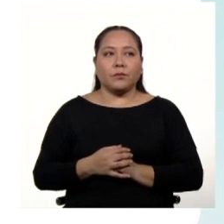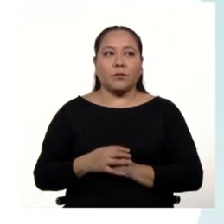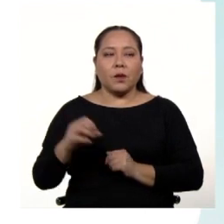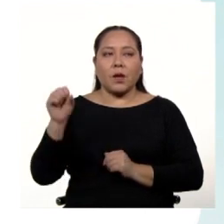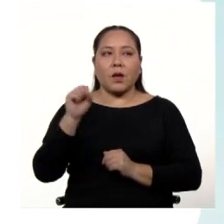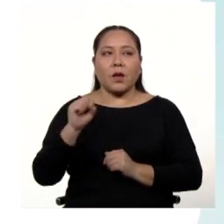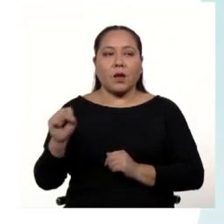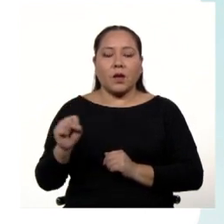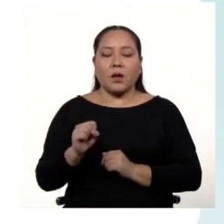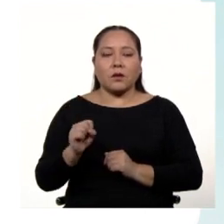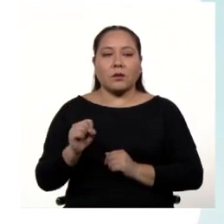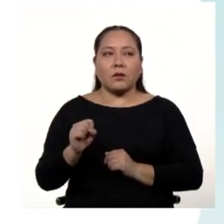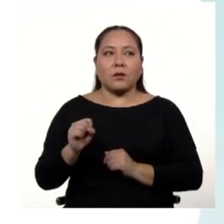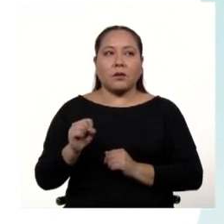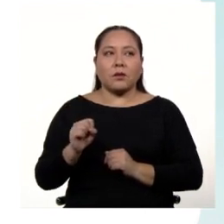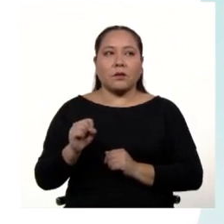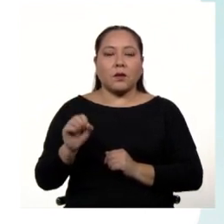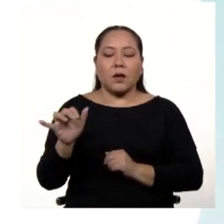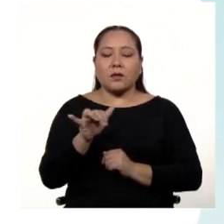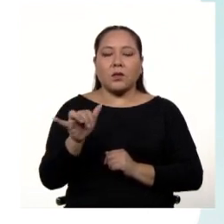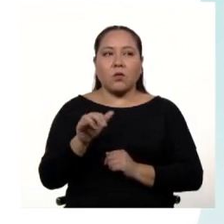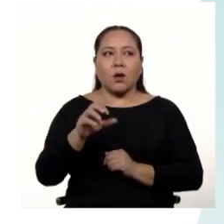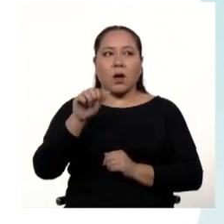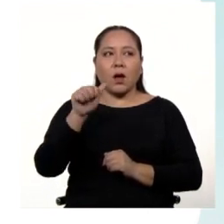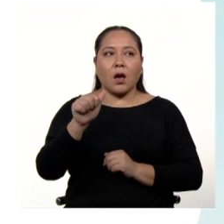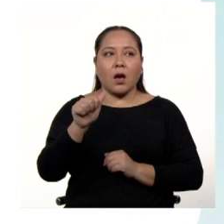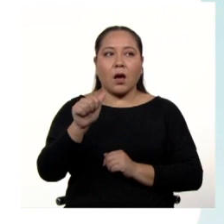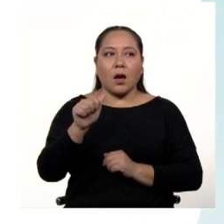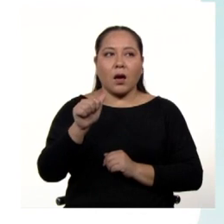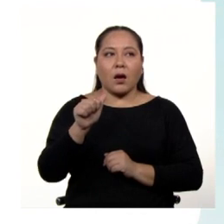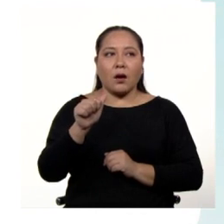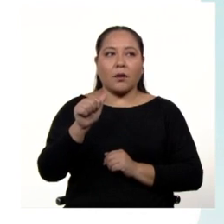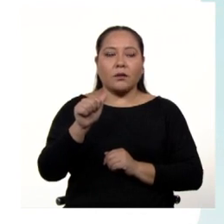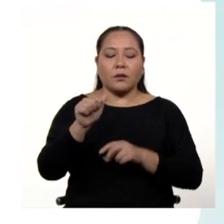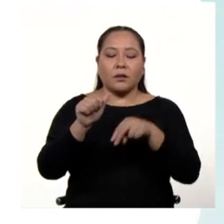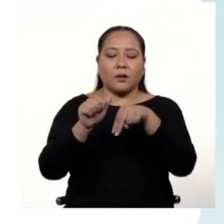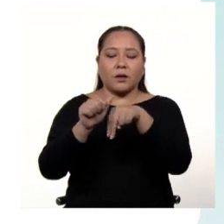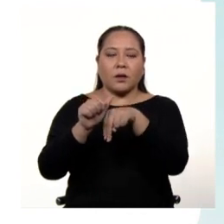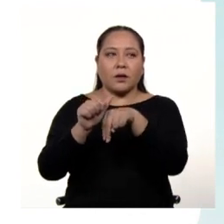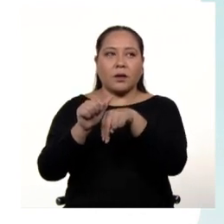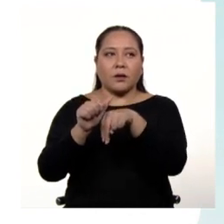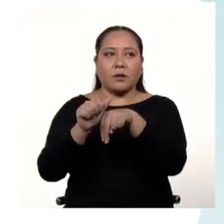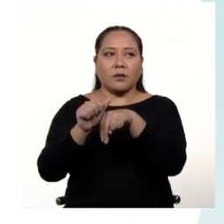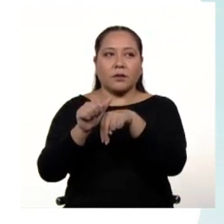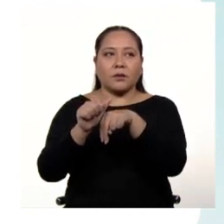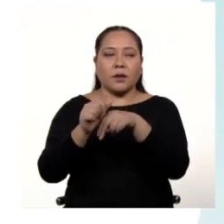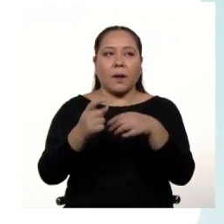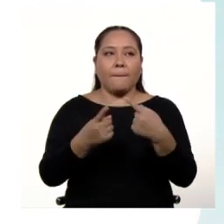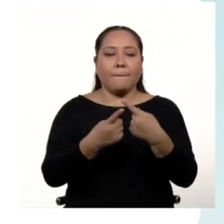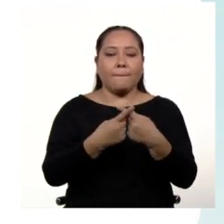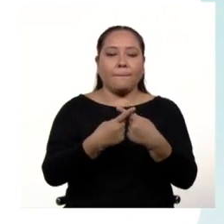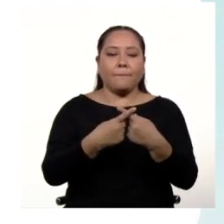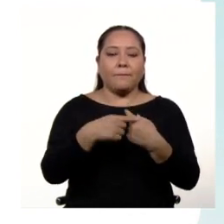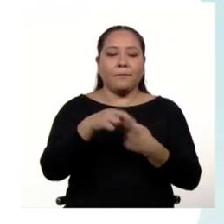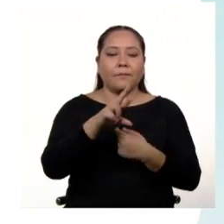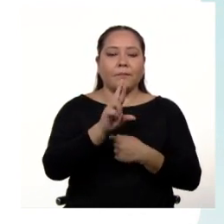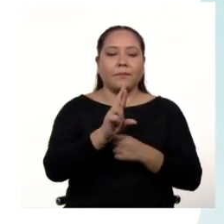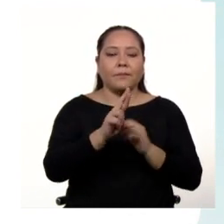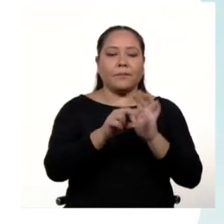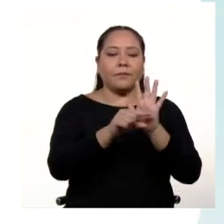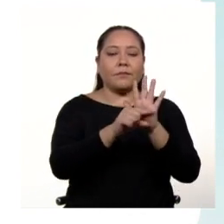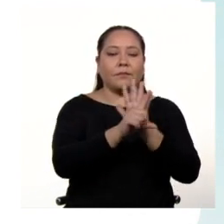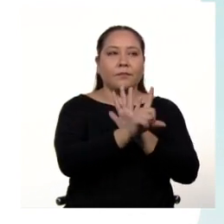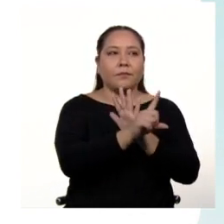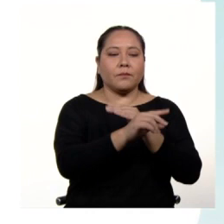Suma de términos S es igual al término enésimo a sub n que multiplica a la razón